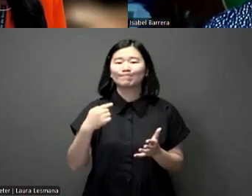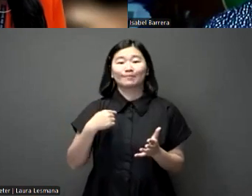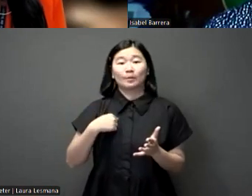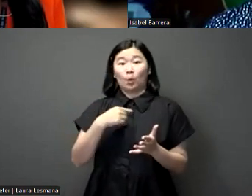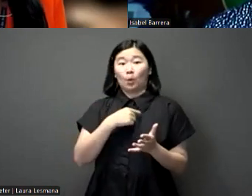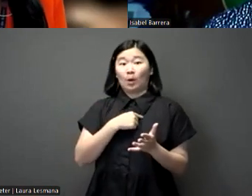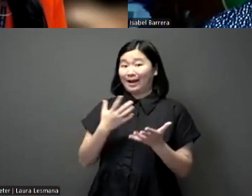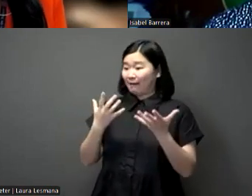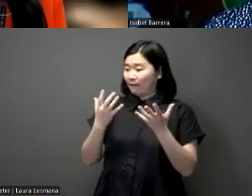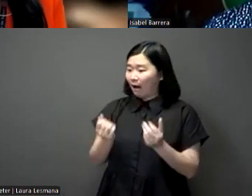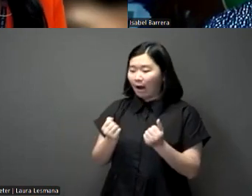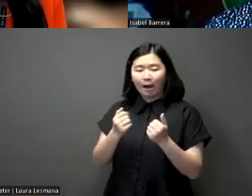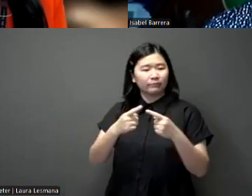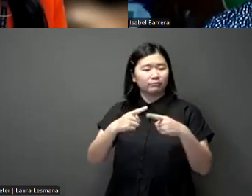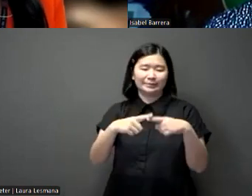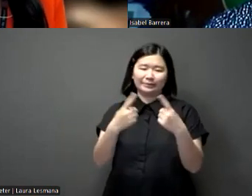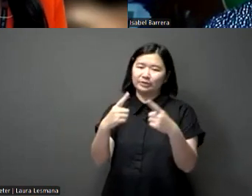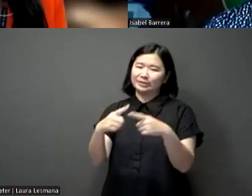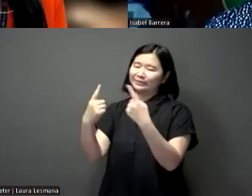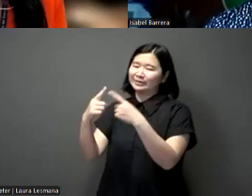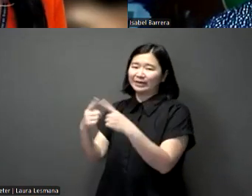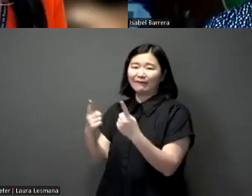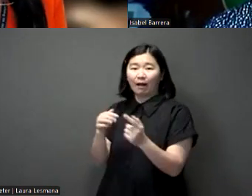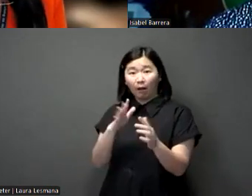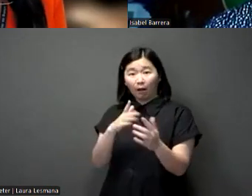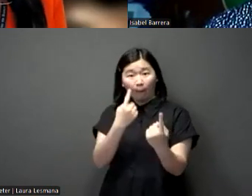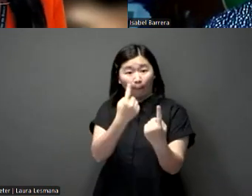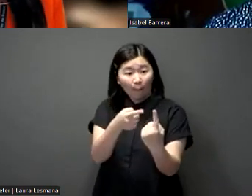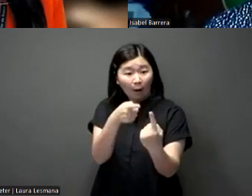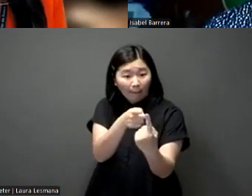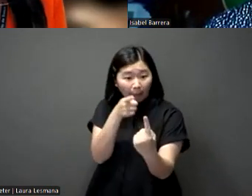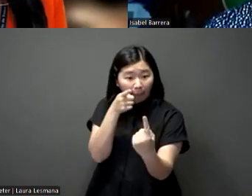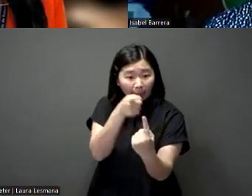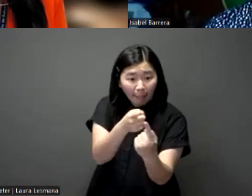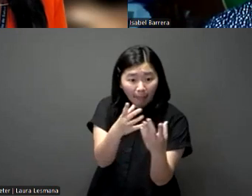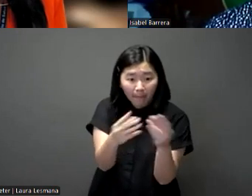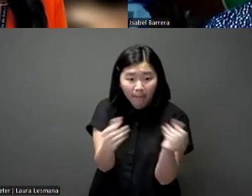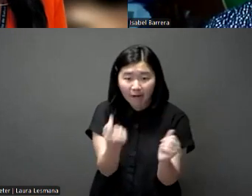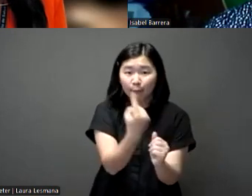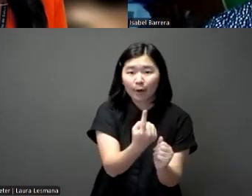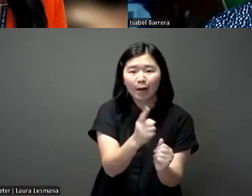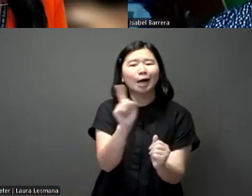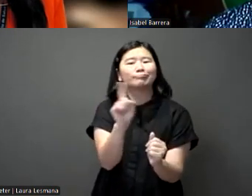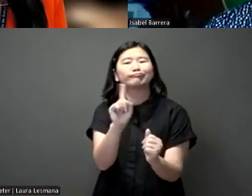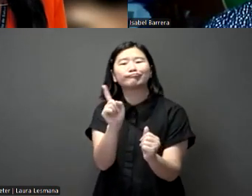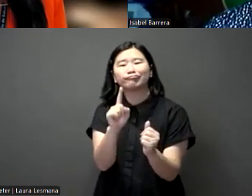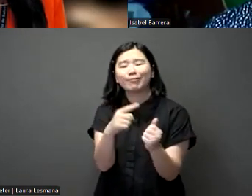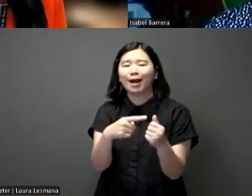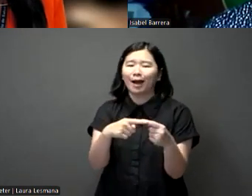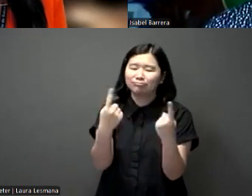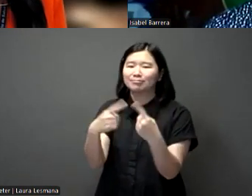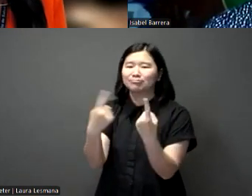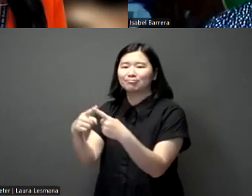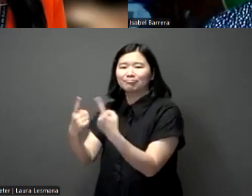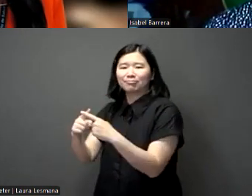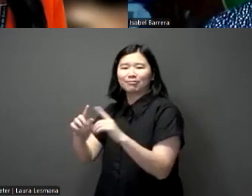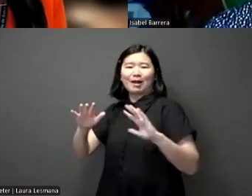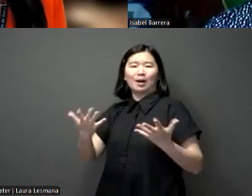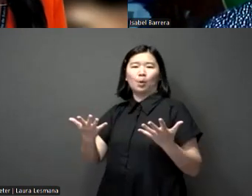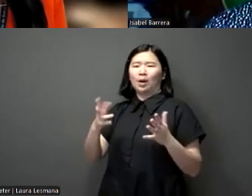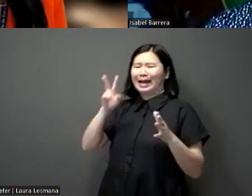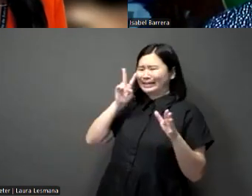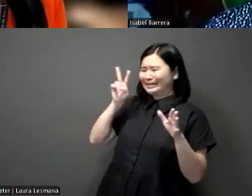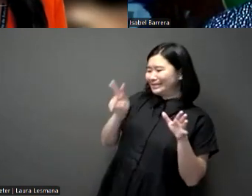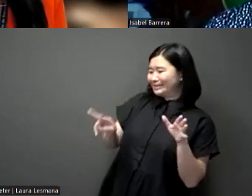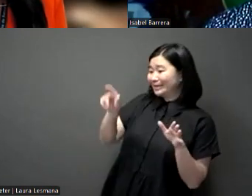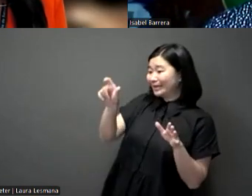ejemplo, si es población niños y niñas y adolescentes, probablemente estas intervenciones están más focalizadas a la educación, ¿cierto? A la sensibilización, a la